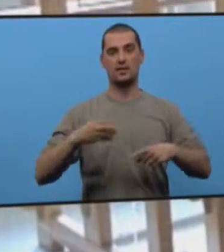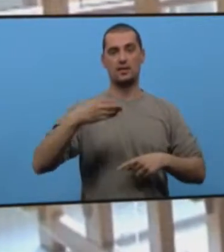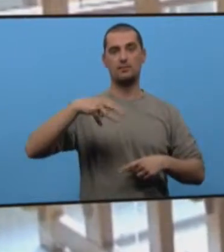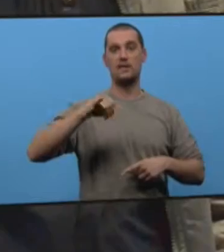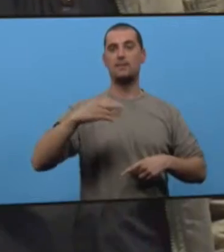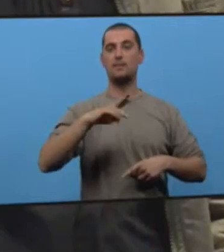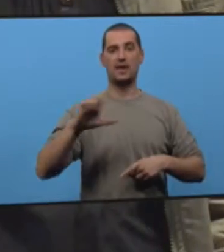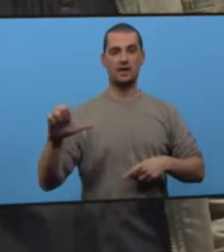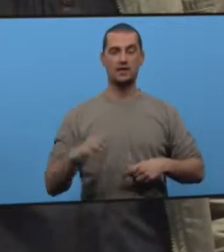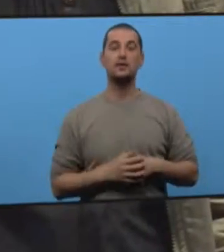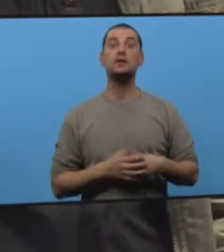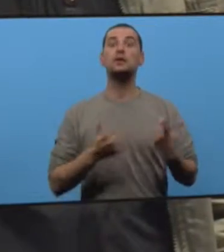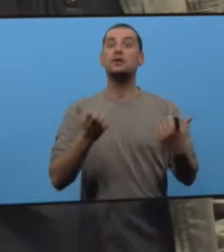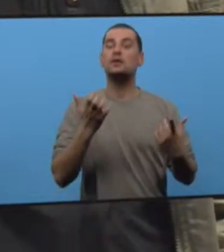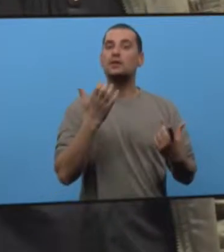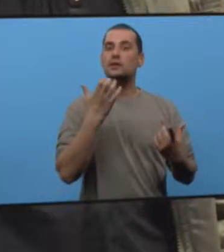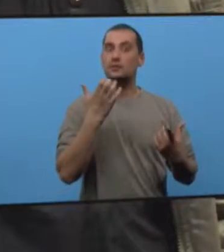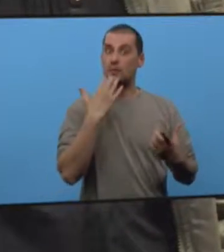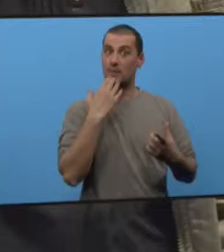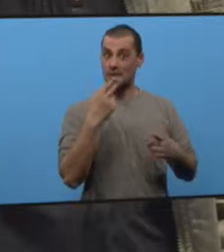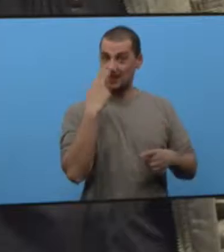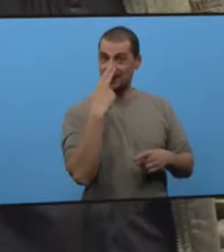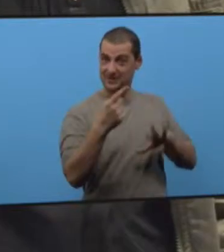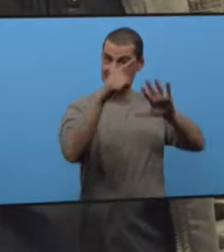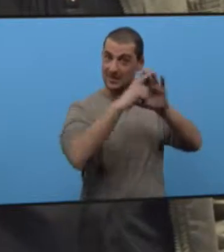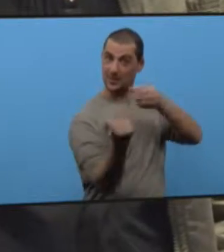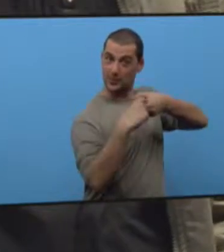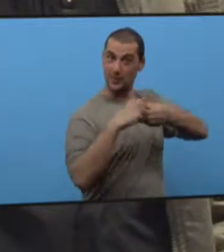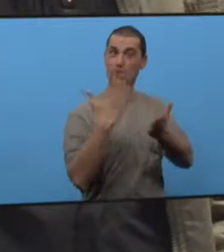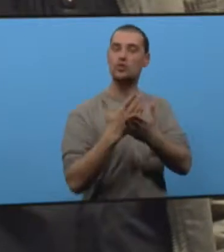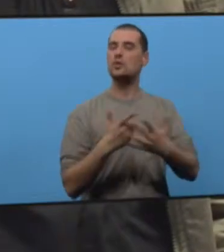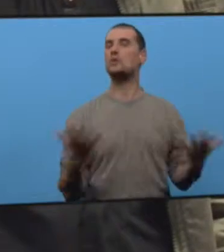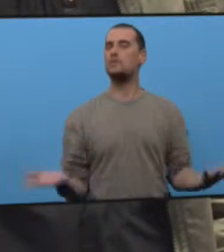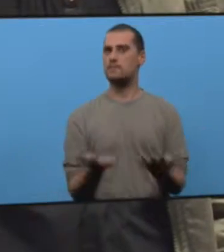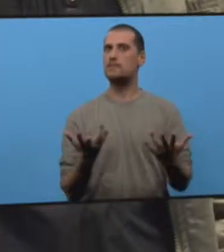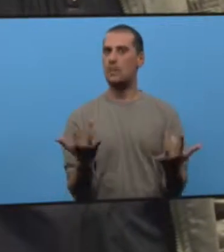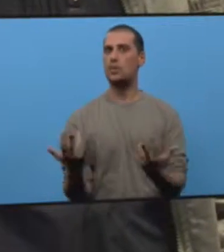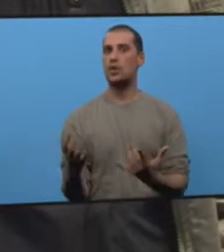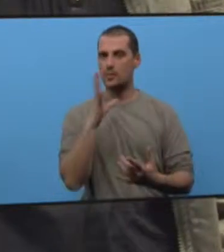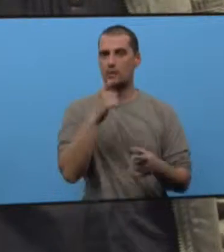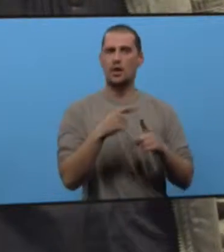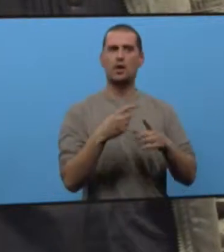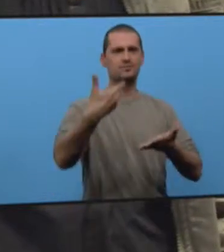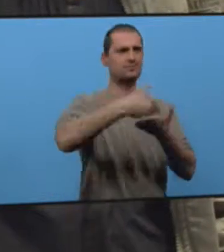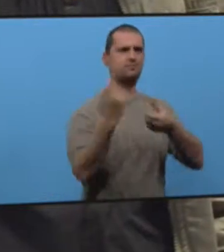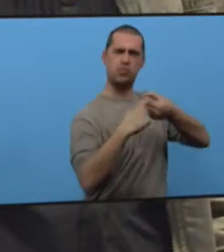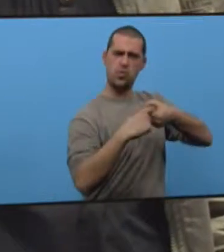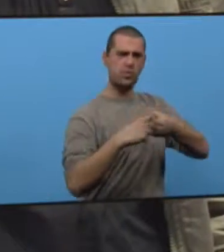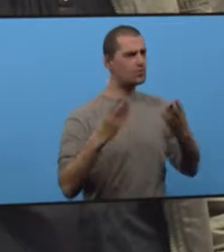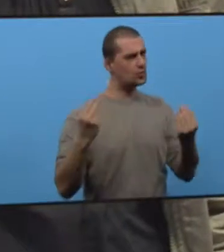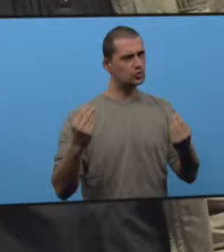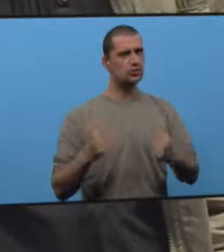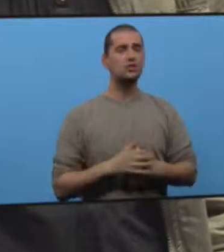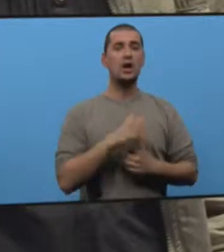interesados. Que se apuren os interesados, porque realmente os cursos teñen moitísima demanda e, ademais, todos